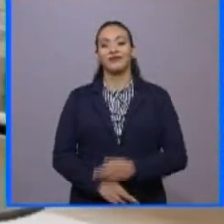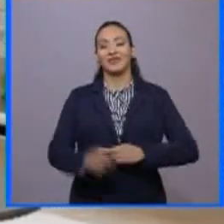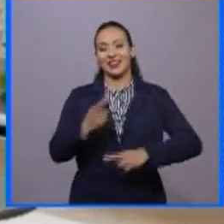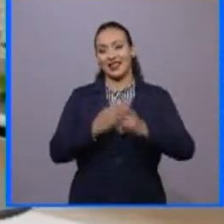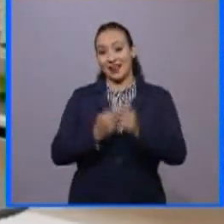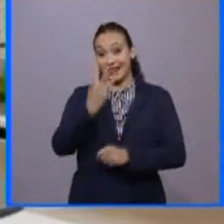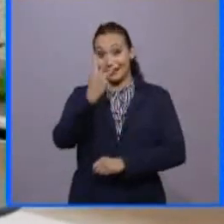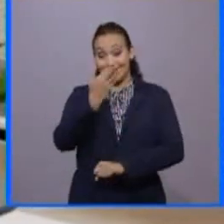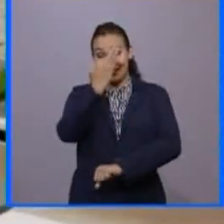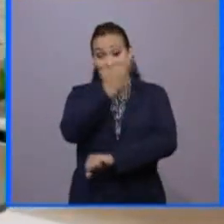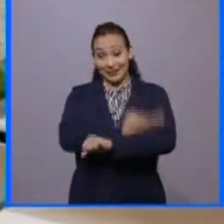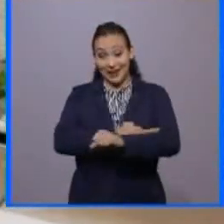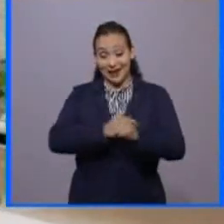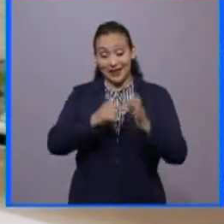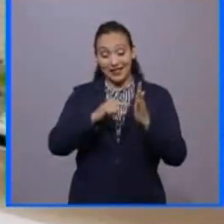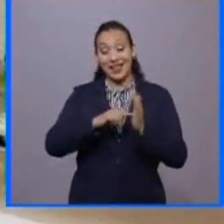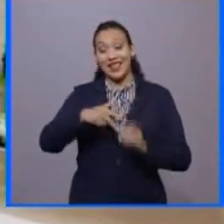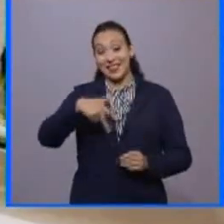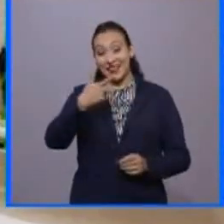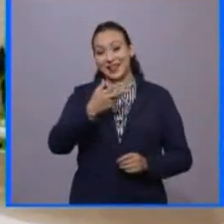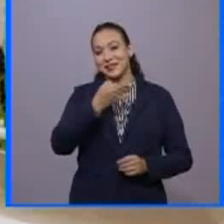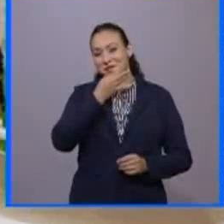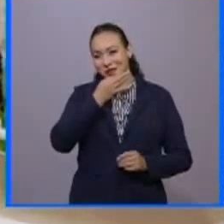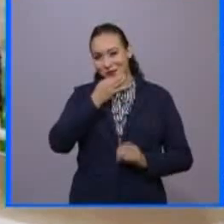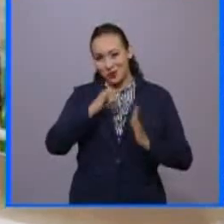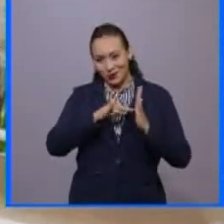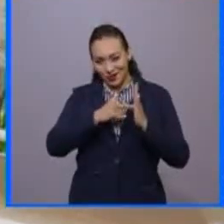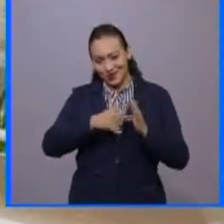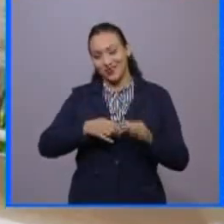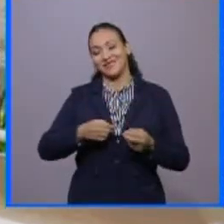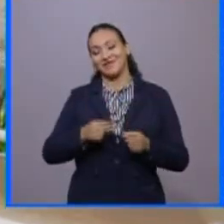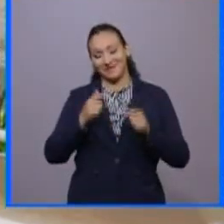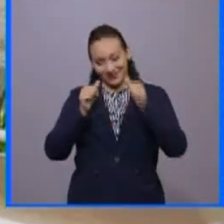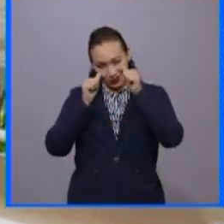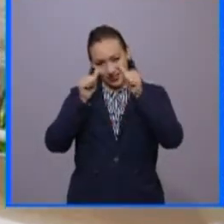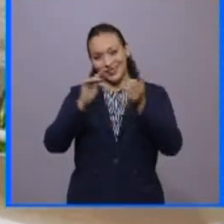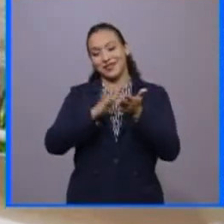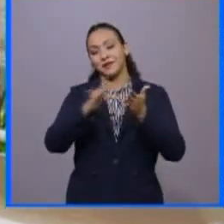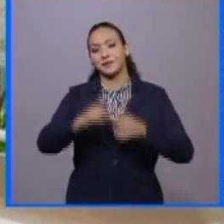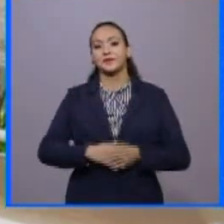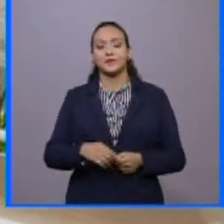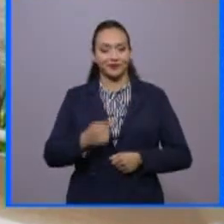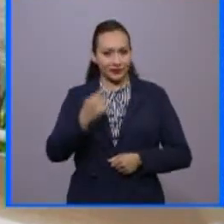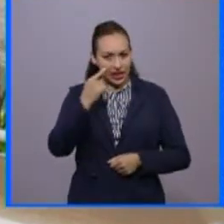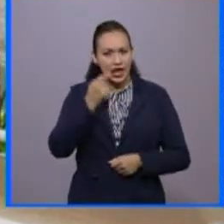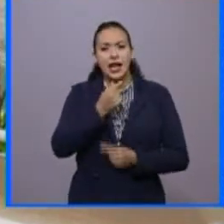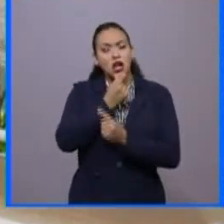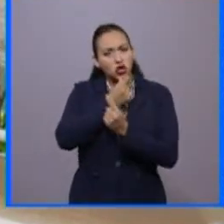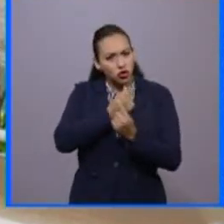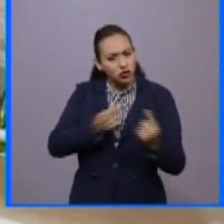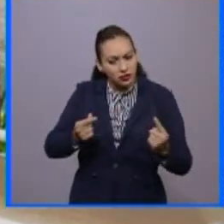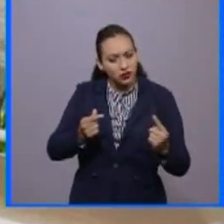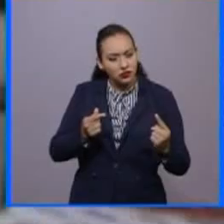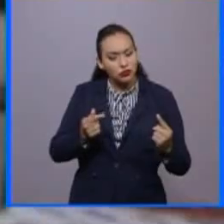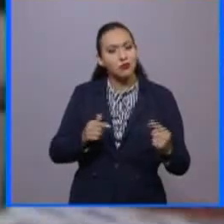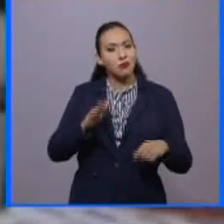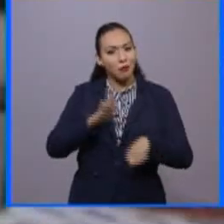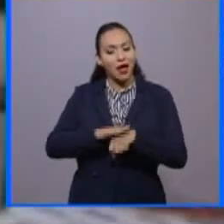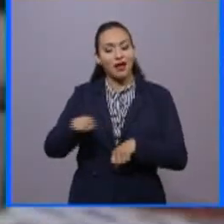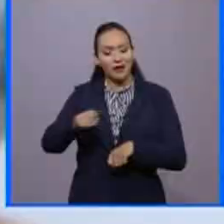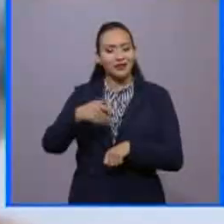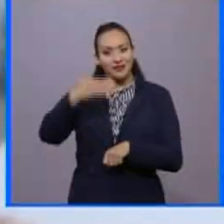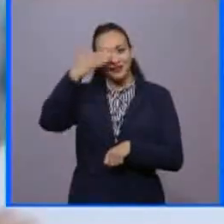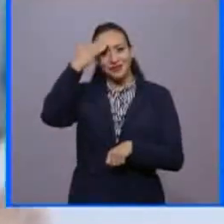Las 3 de la tarde con 13 minutos, gracias por continuar con nosotros. La niñez es cada vez más consciente de los retos en